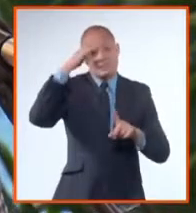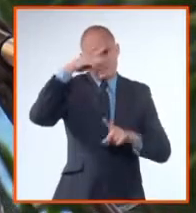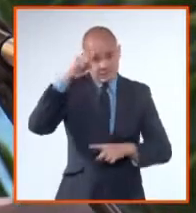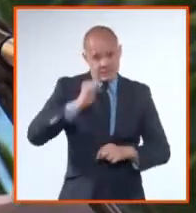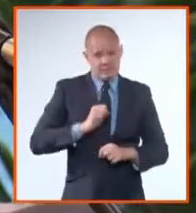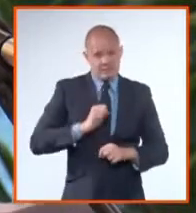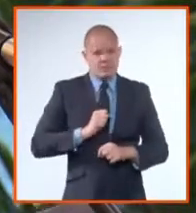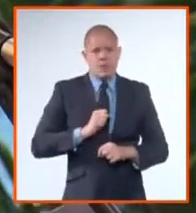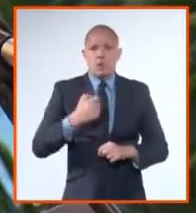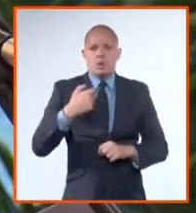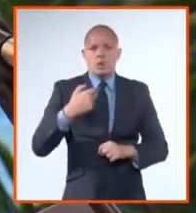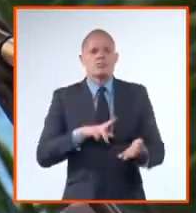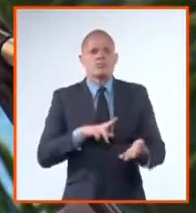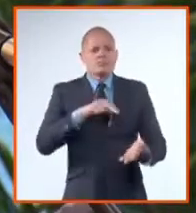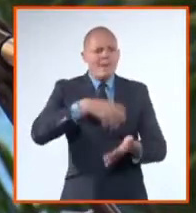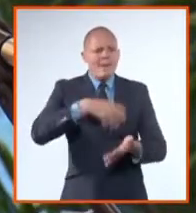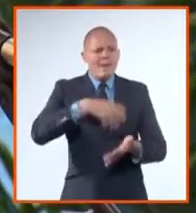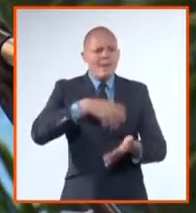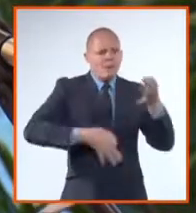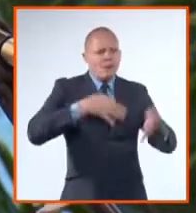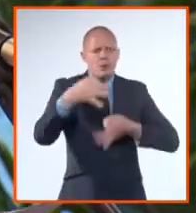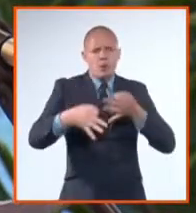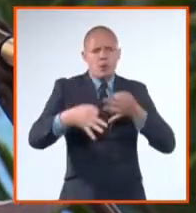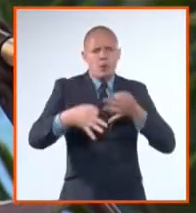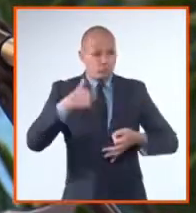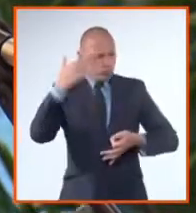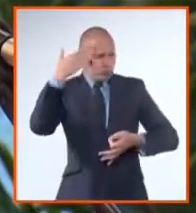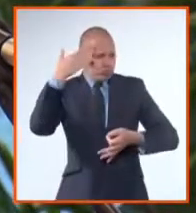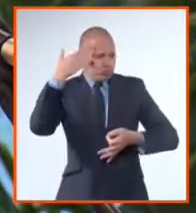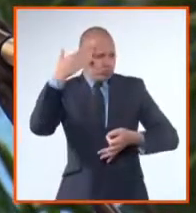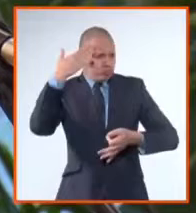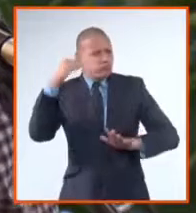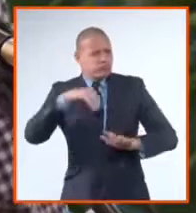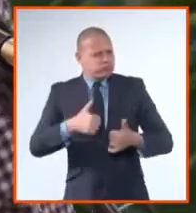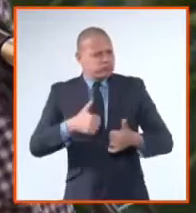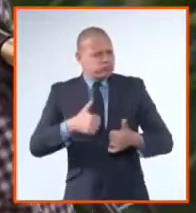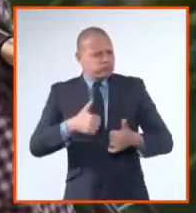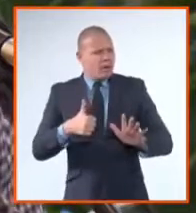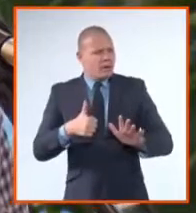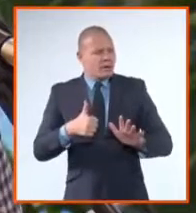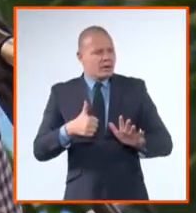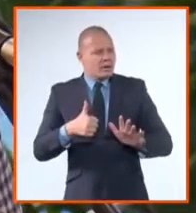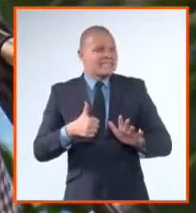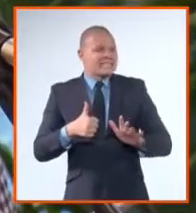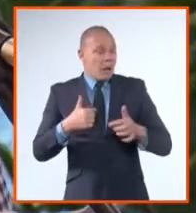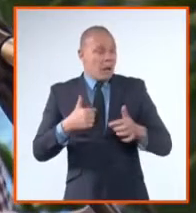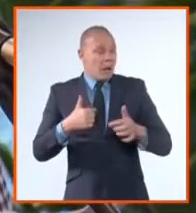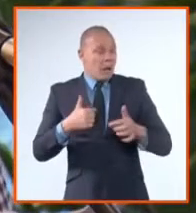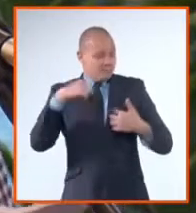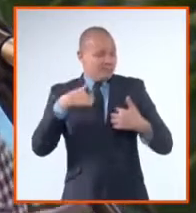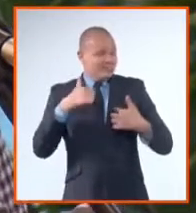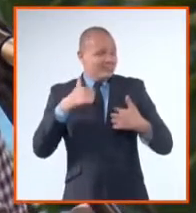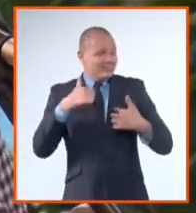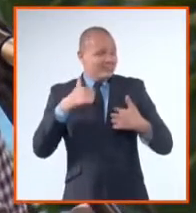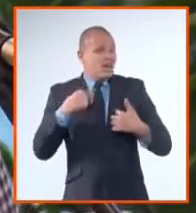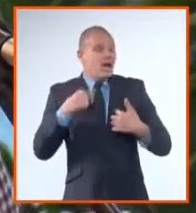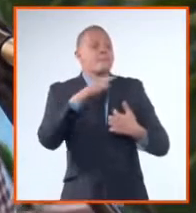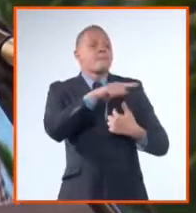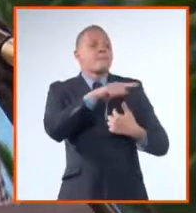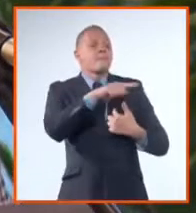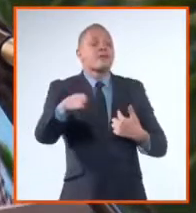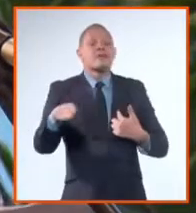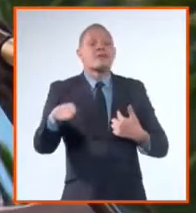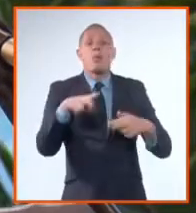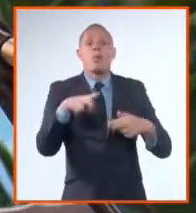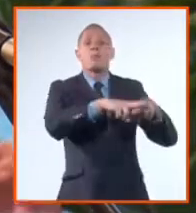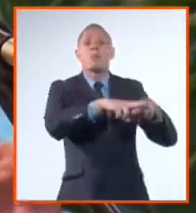lo tanto nunca será creído. El sistema está montado con luces y, por cierto, también con sombras, pero muchas